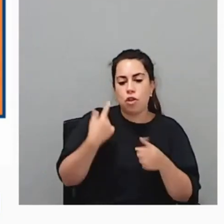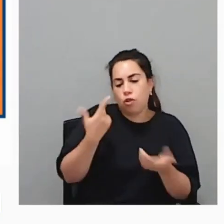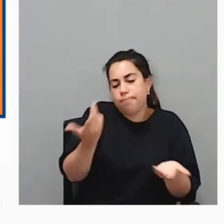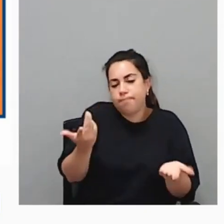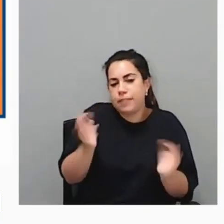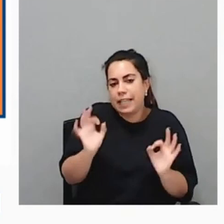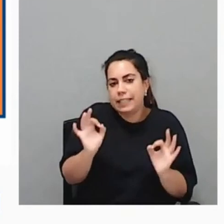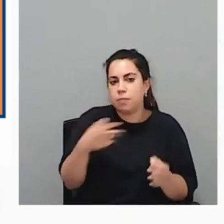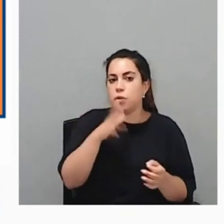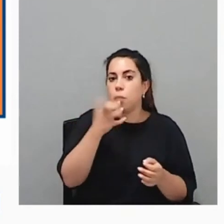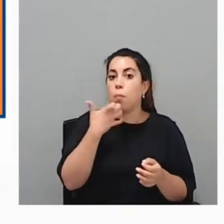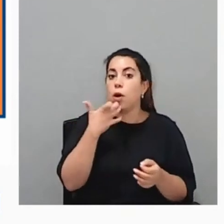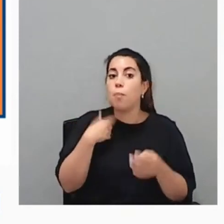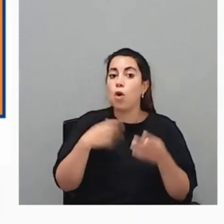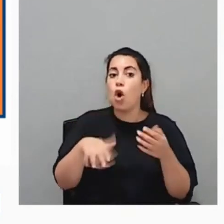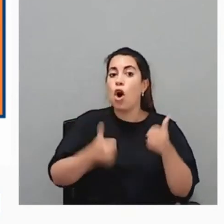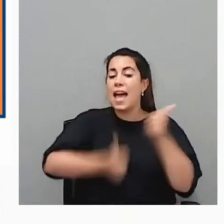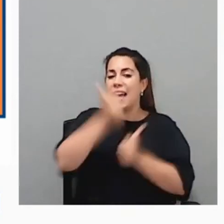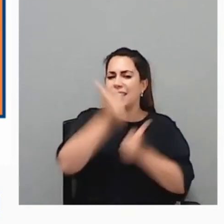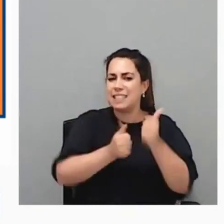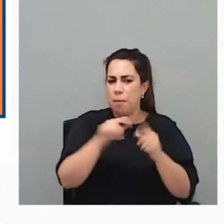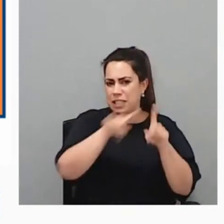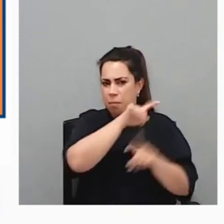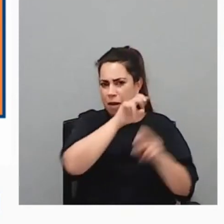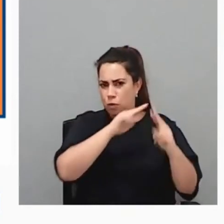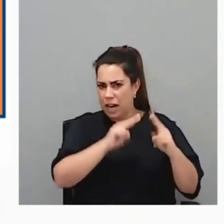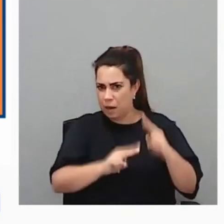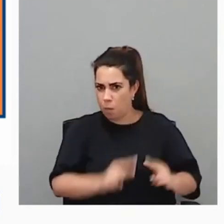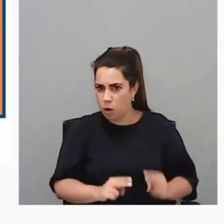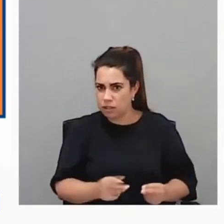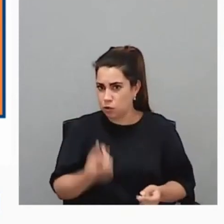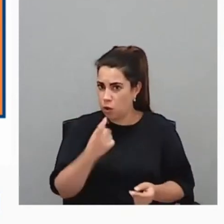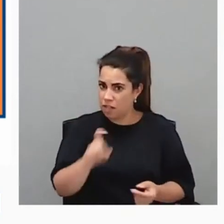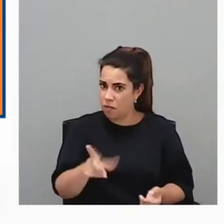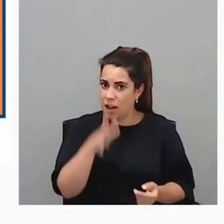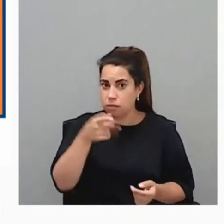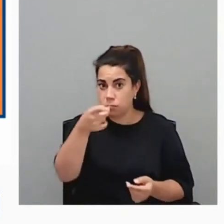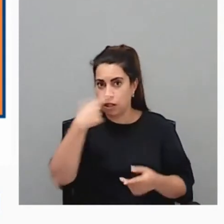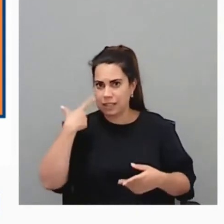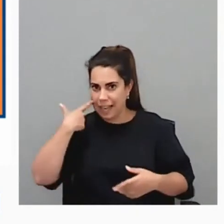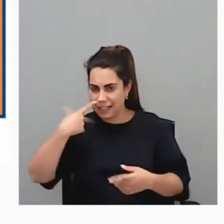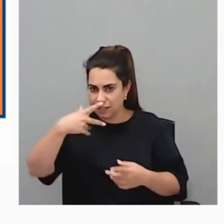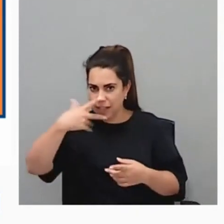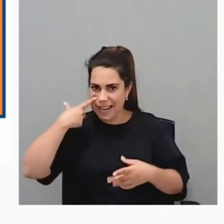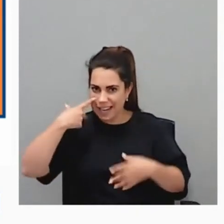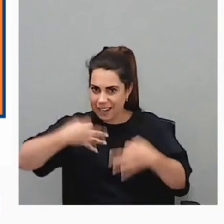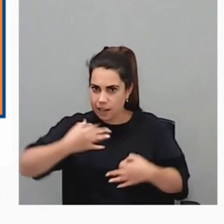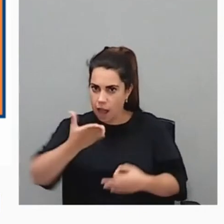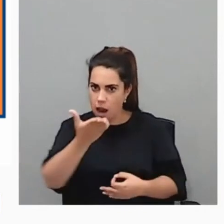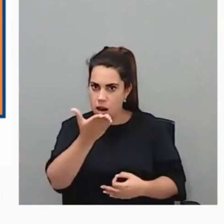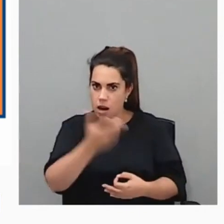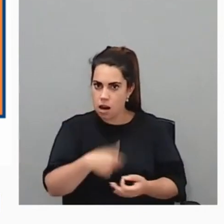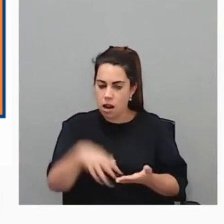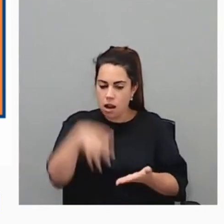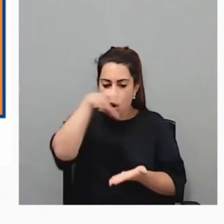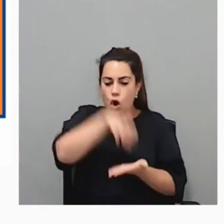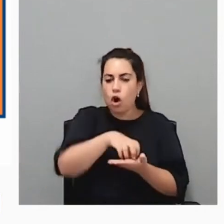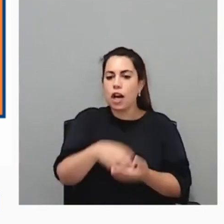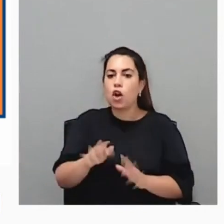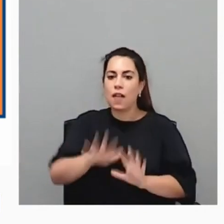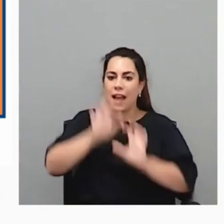ejemplo, es tercero de primaria, conocimiento del medio, animales invertebrados, caso real de un aula de un colegio de Cádiz.